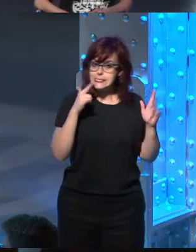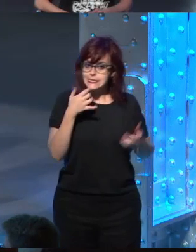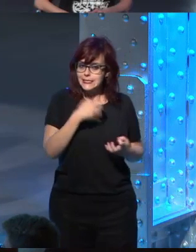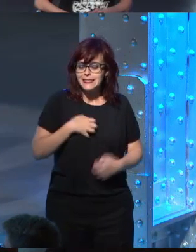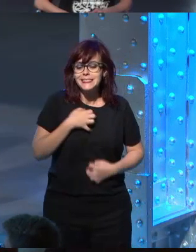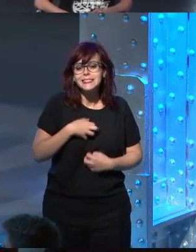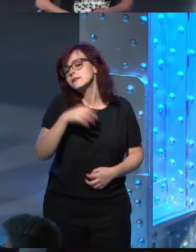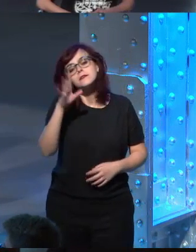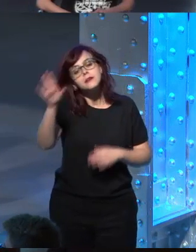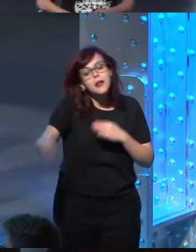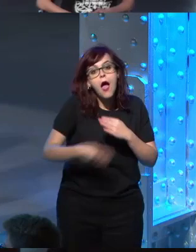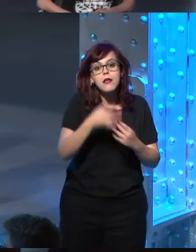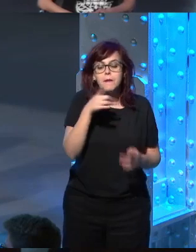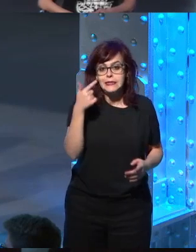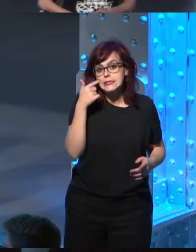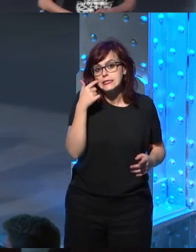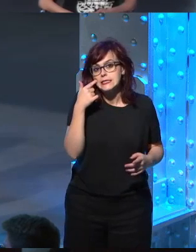añadir algo.